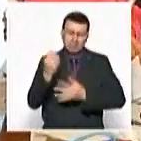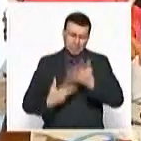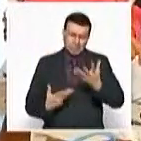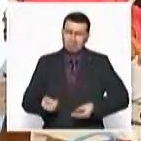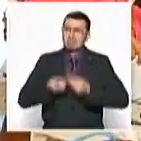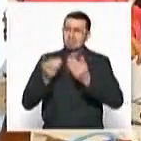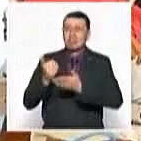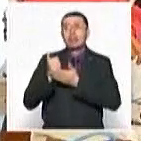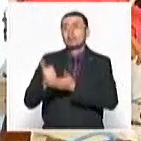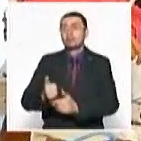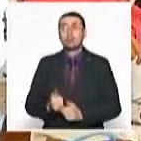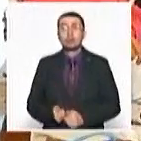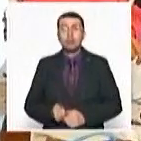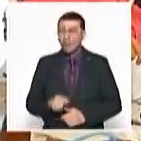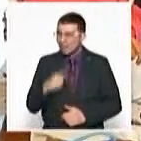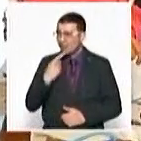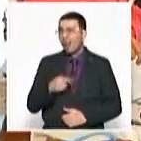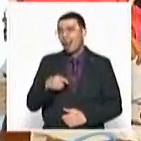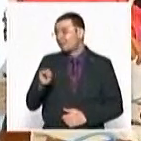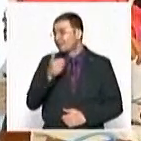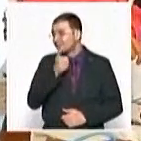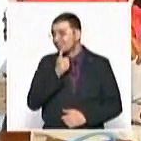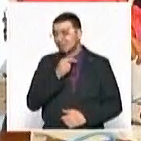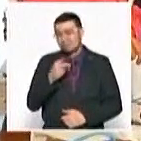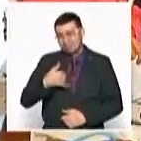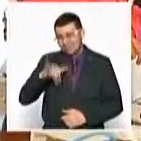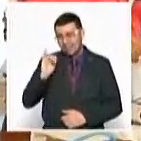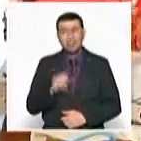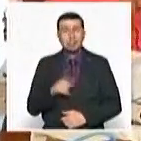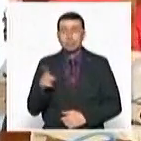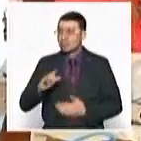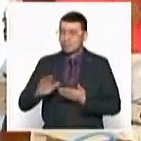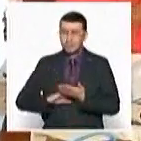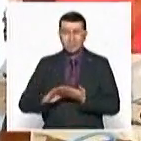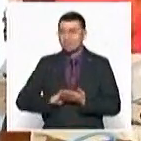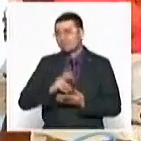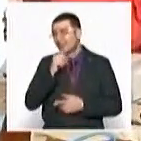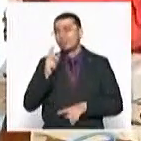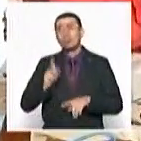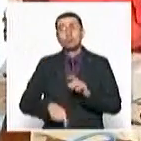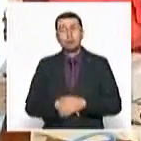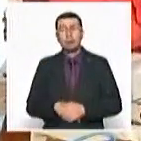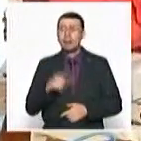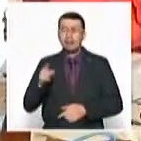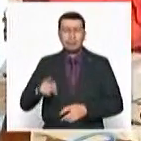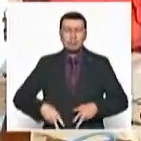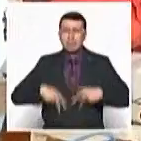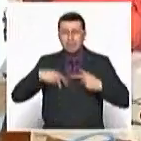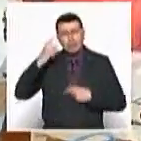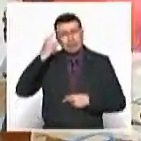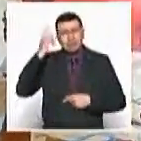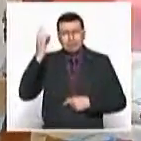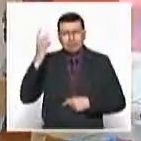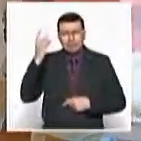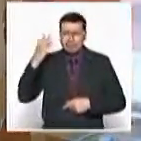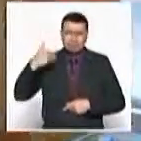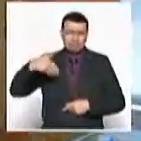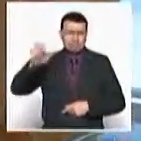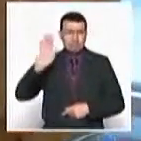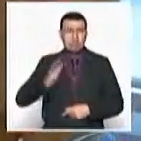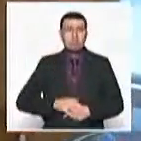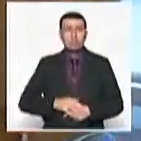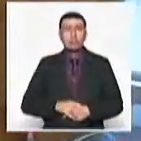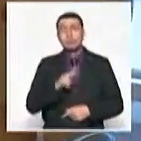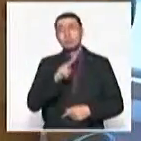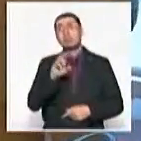pecado no decirle al paciente, tiene que aguantarse una migraña el resto de la vida. Pues 20, 30,